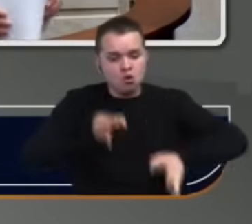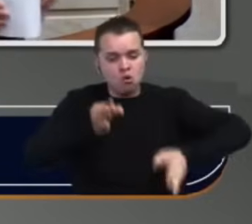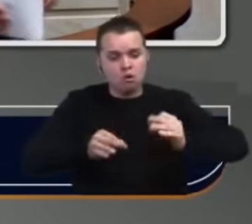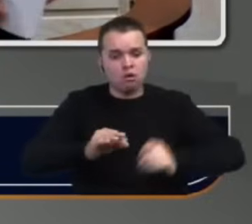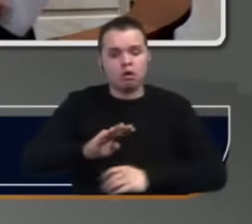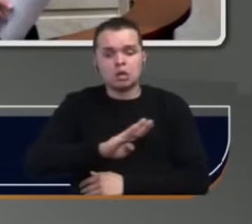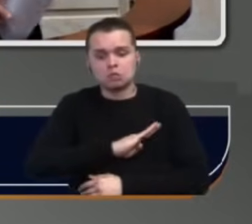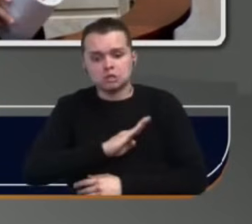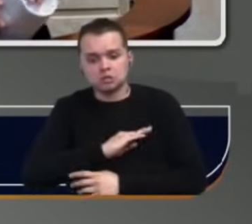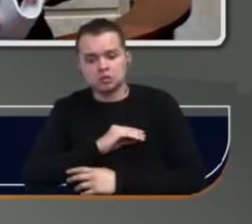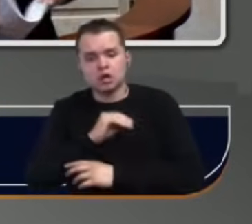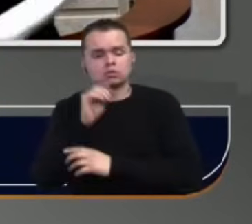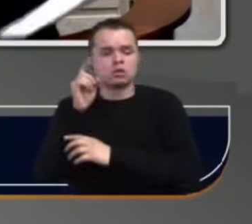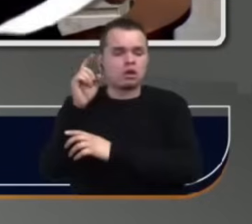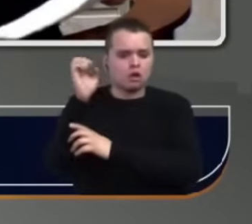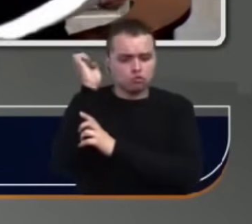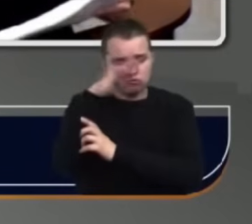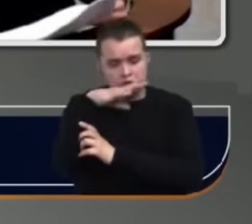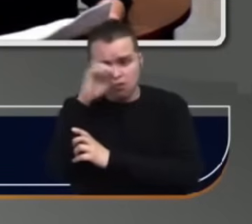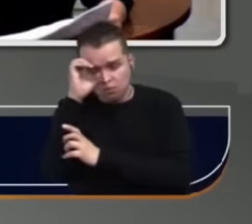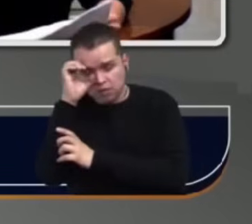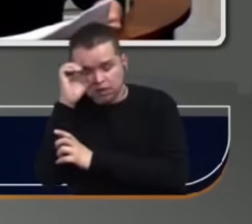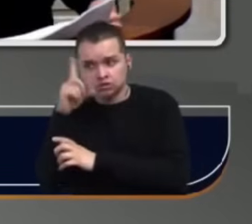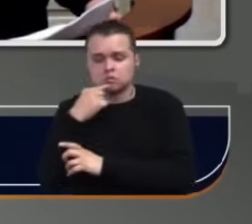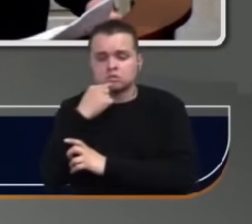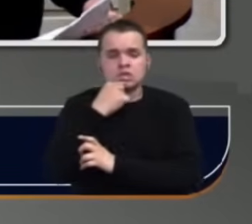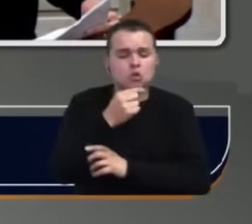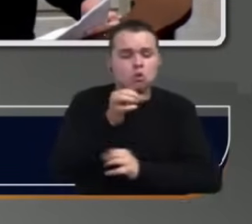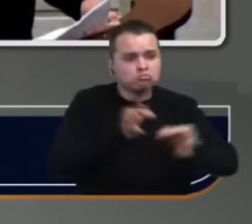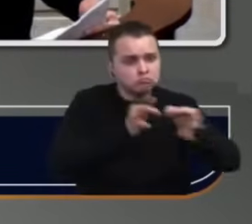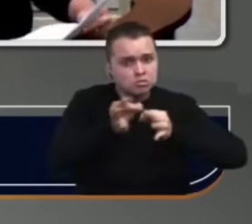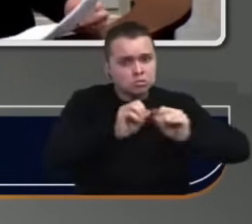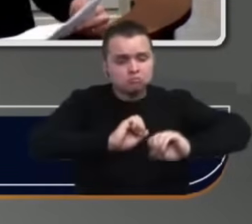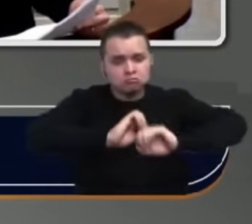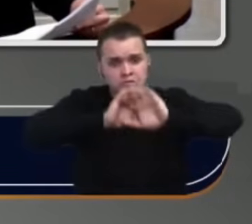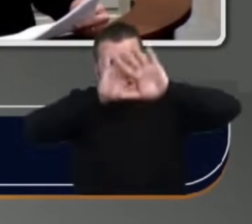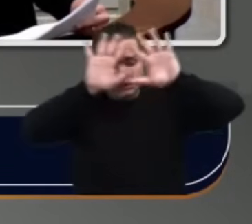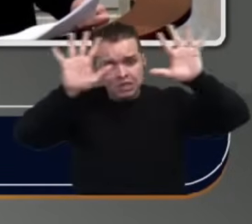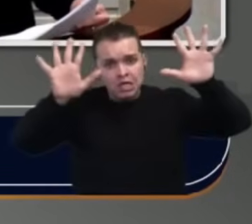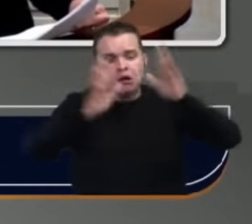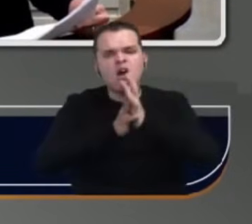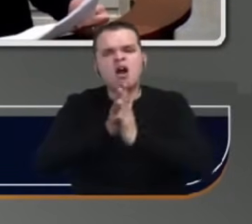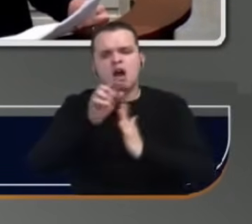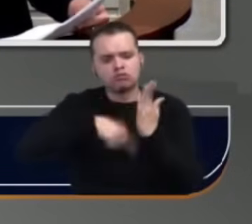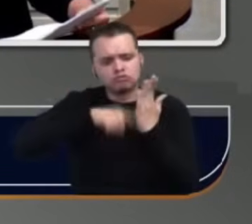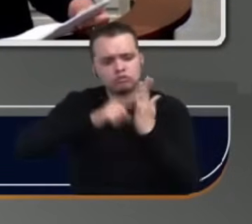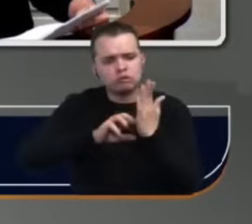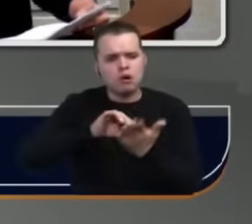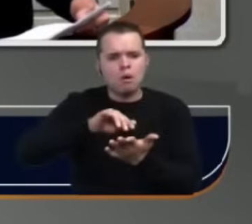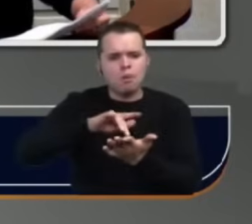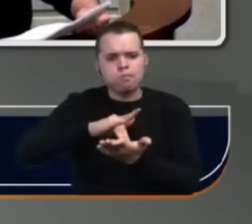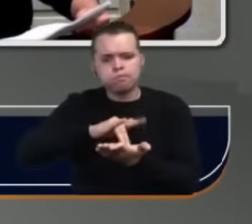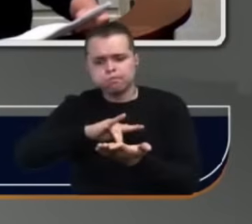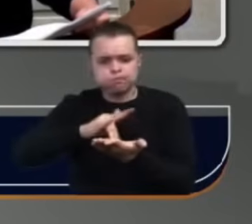presidente Gustavo Petro en su debate aquí mismo explicaba con muchísima claridad qué eran estos contratos de estabilidad